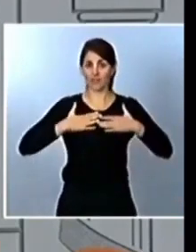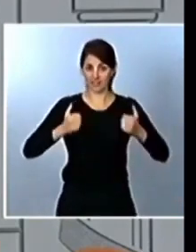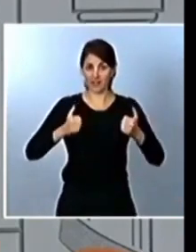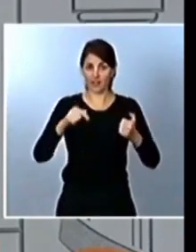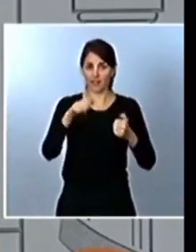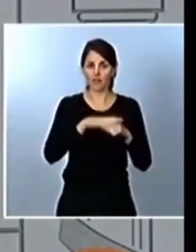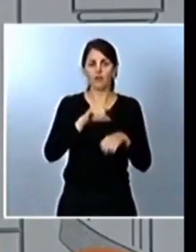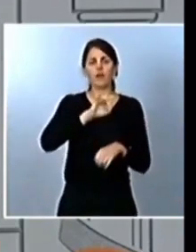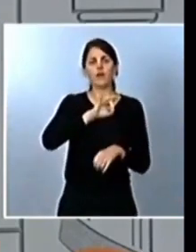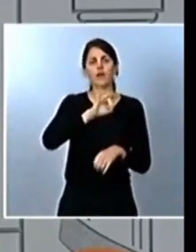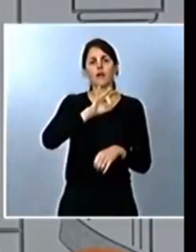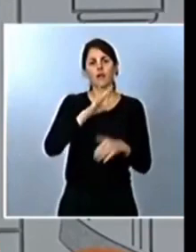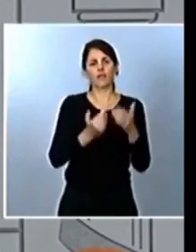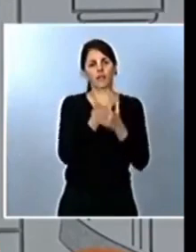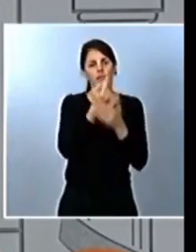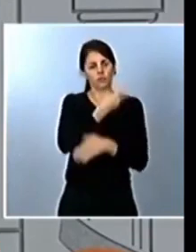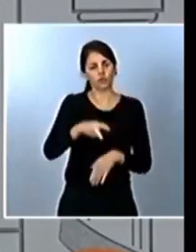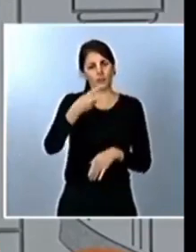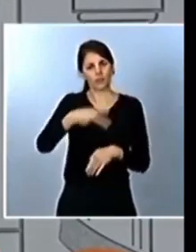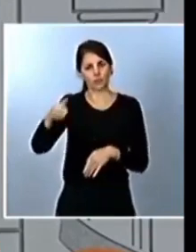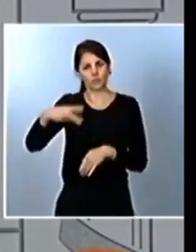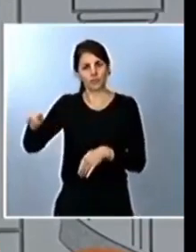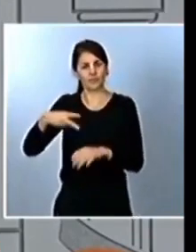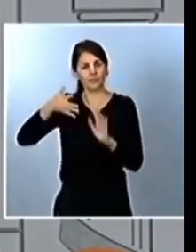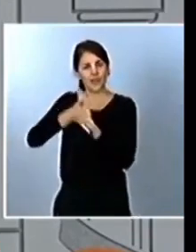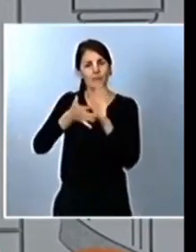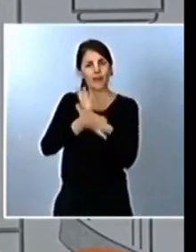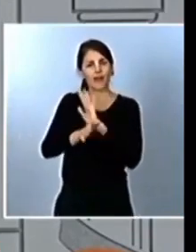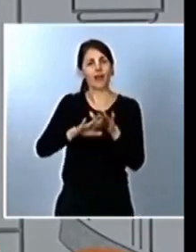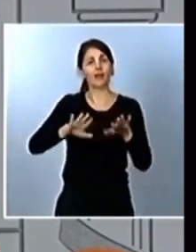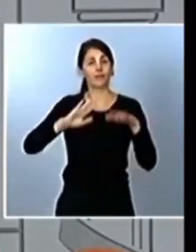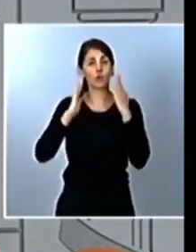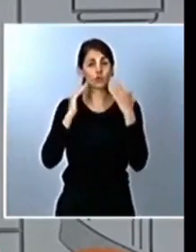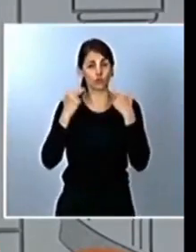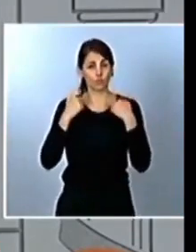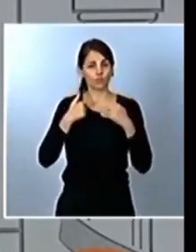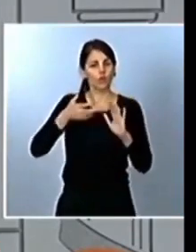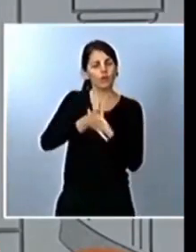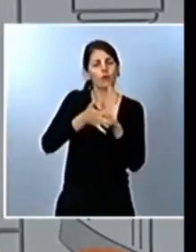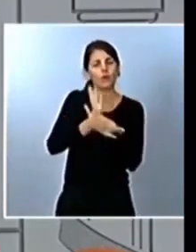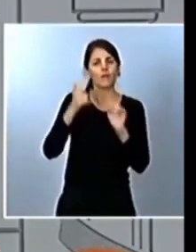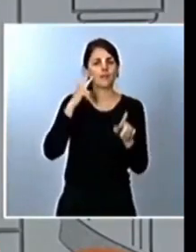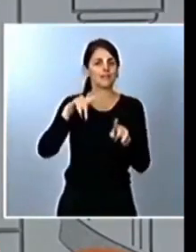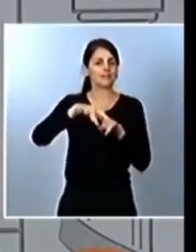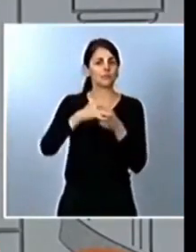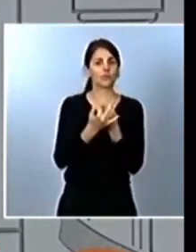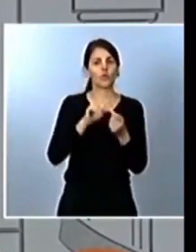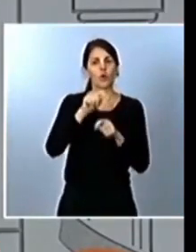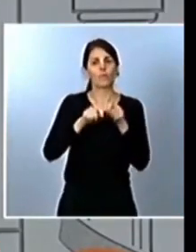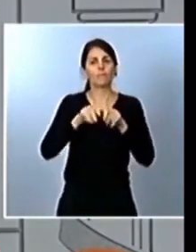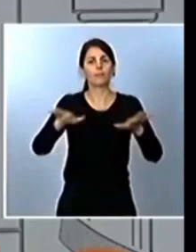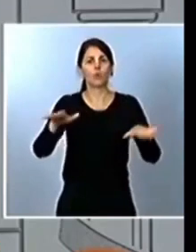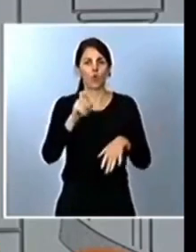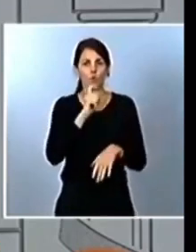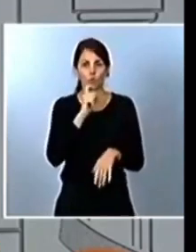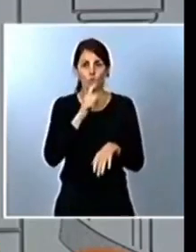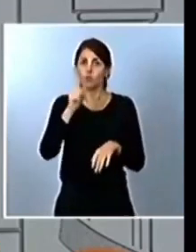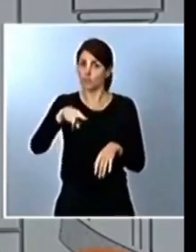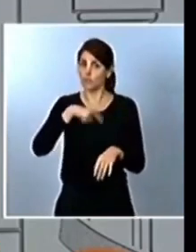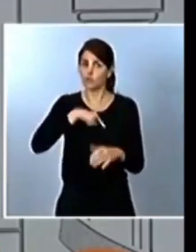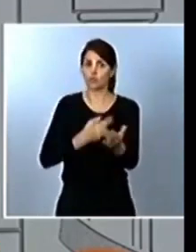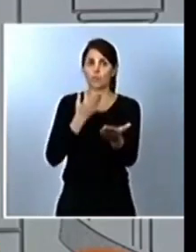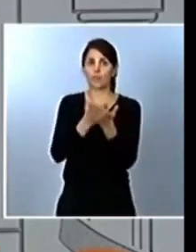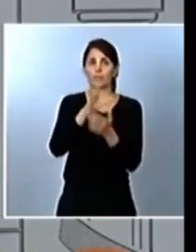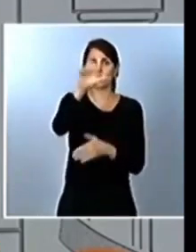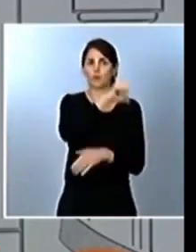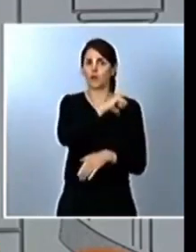cuenta de la evolución de la pandemia. También instamos a las comunidades autónomas a hacer lo propio en sus parlamentos autonómicos, en tanto en cuanto ellas van a